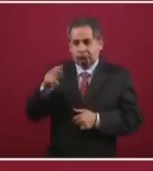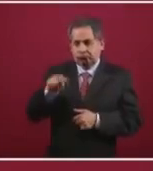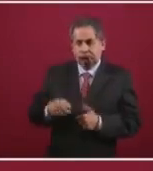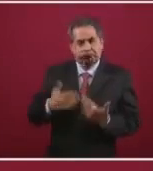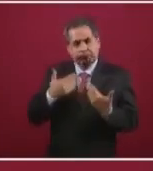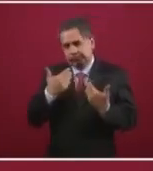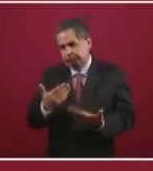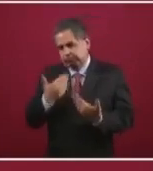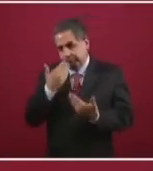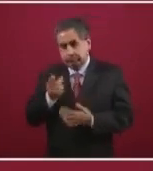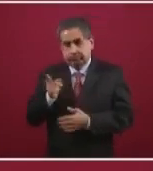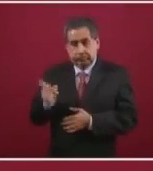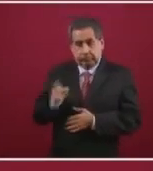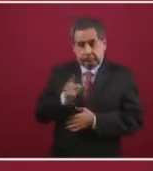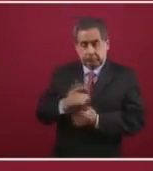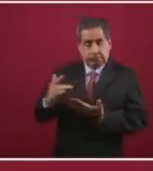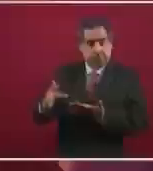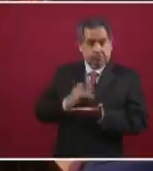que